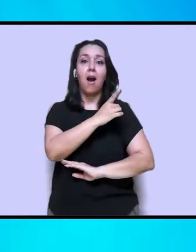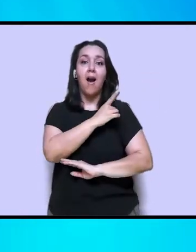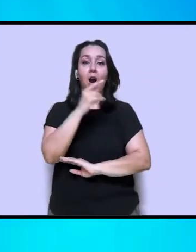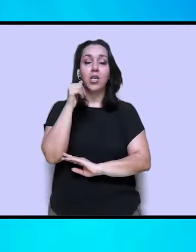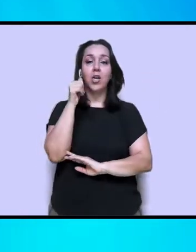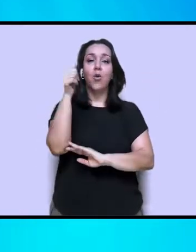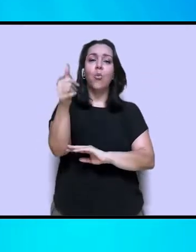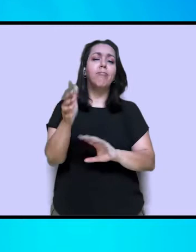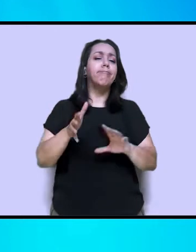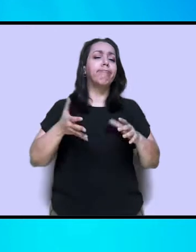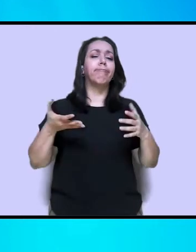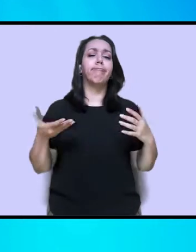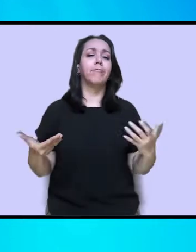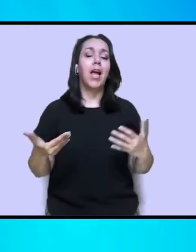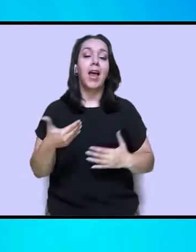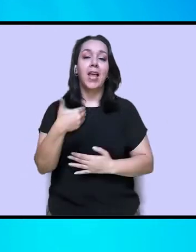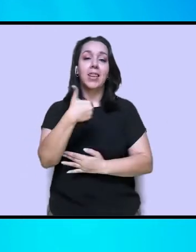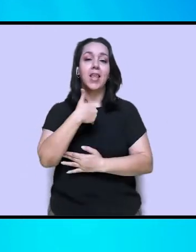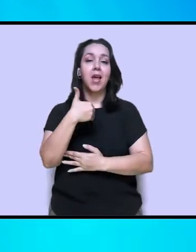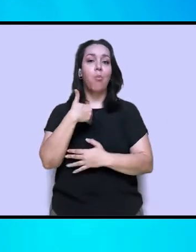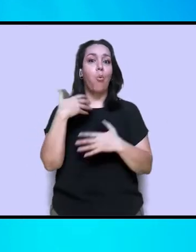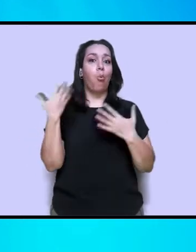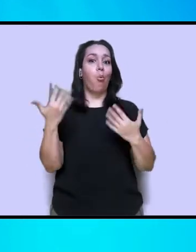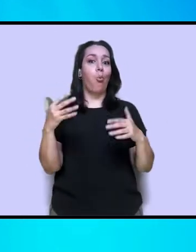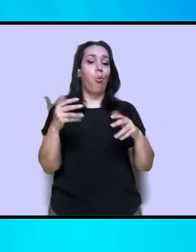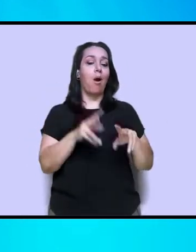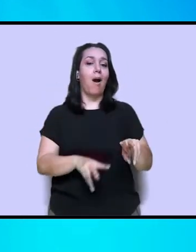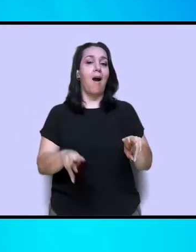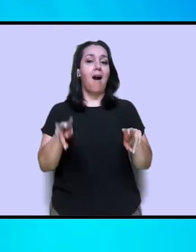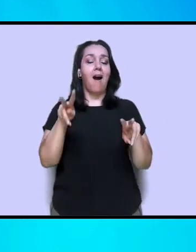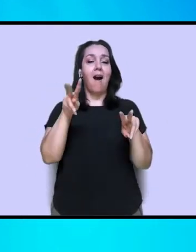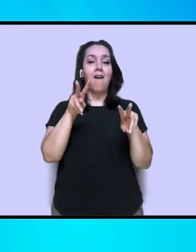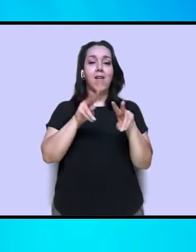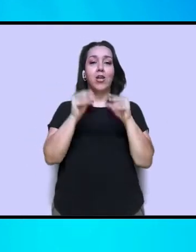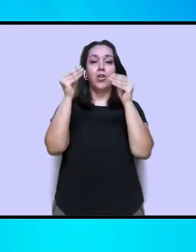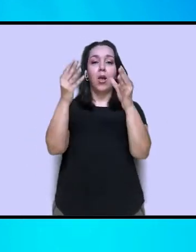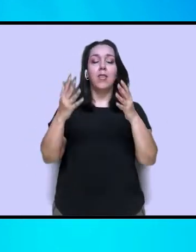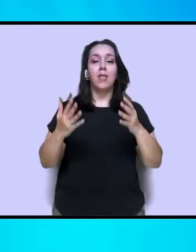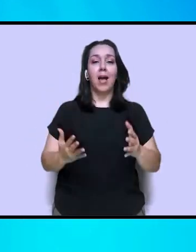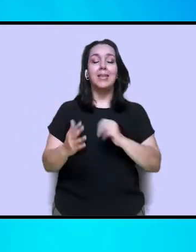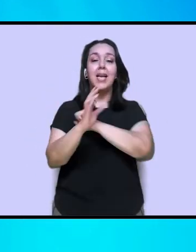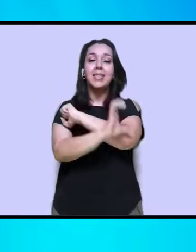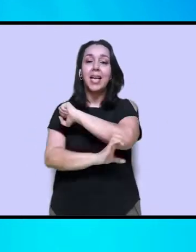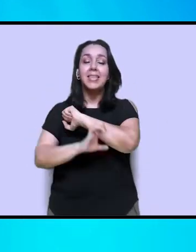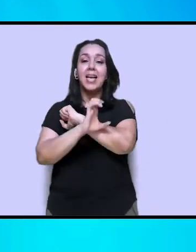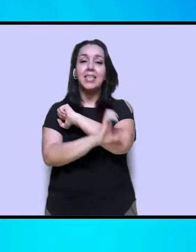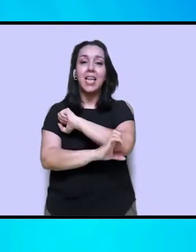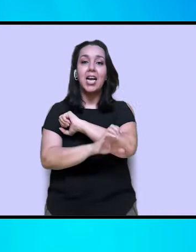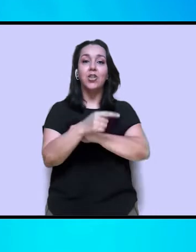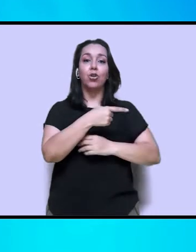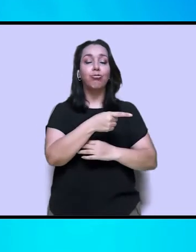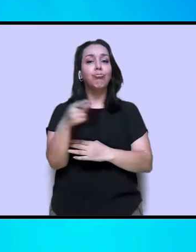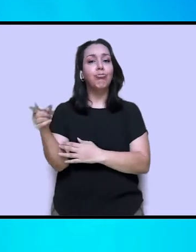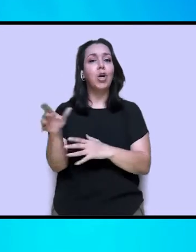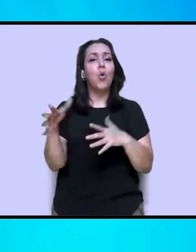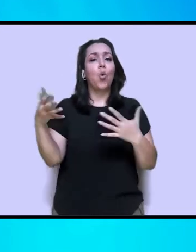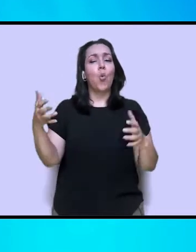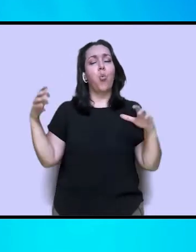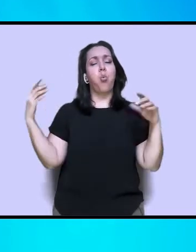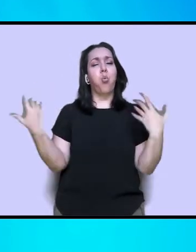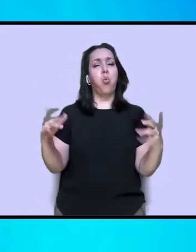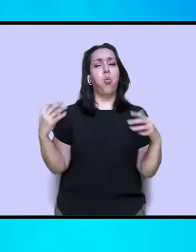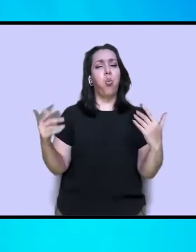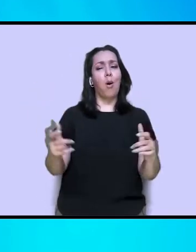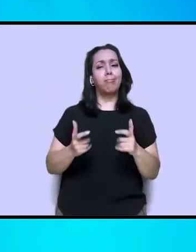Alajuela, contamos con una valiosa participación de docentes extranjeros, que sin duda alguna nos han